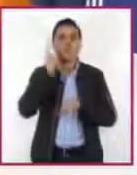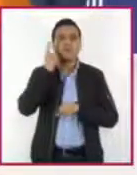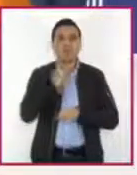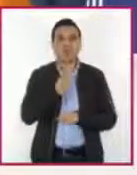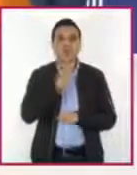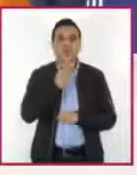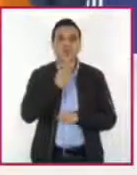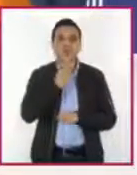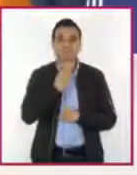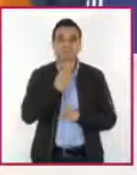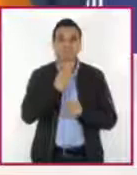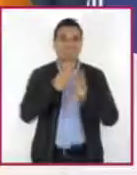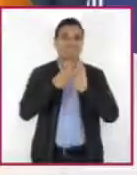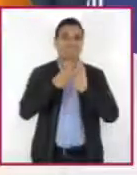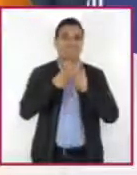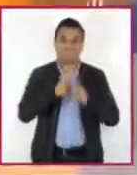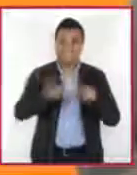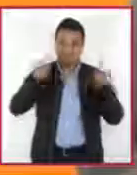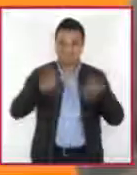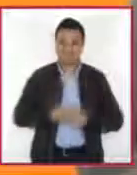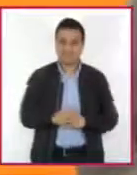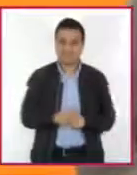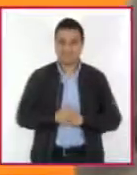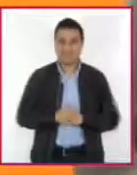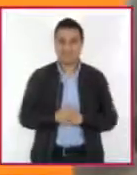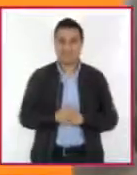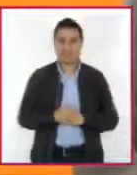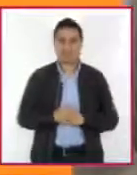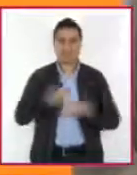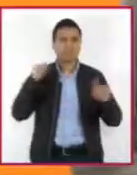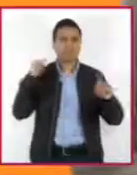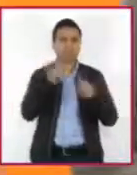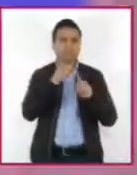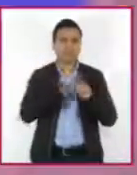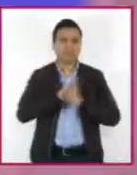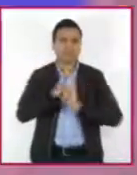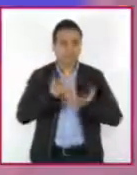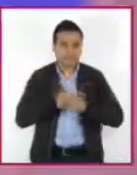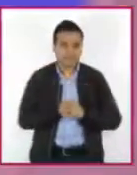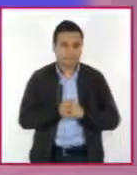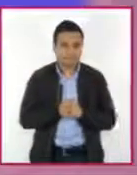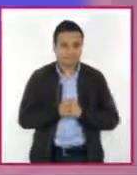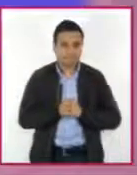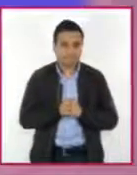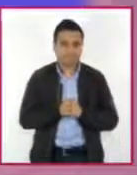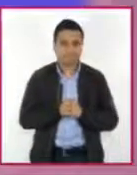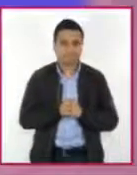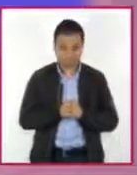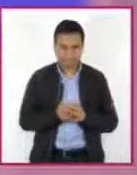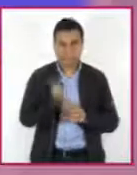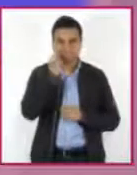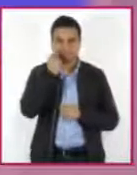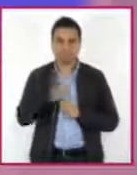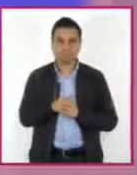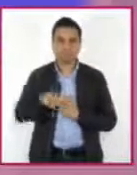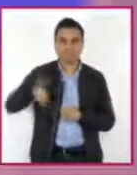diferente para aprender historia. El propósito de nuestra sesión consiste en ubicar temporalmente